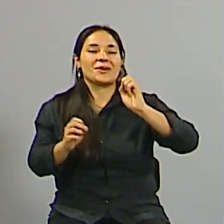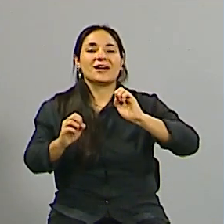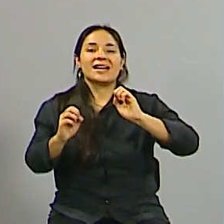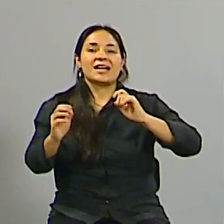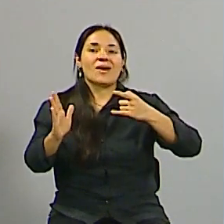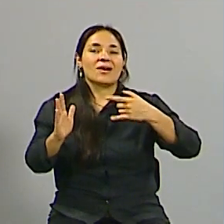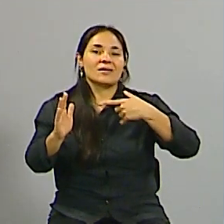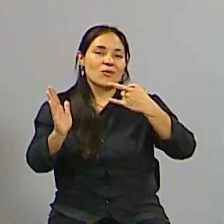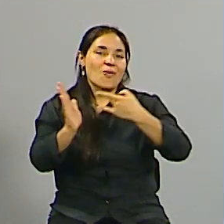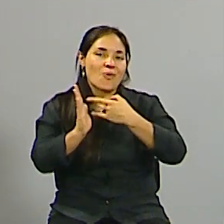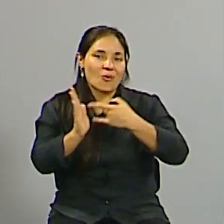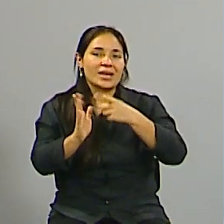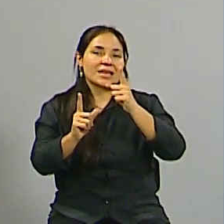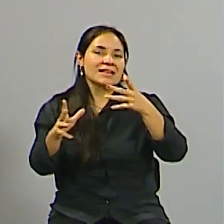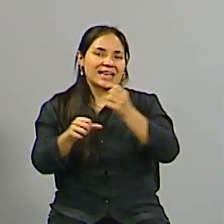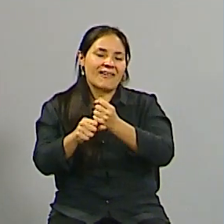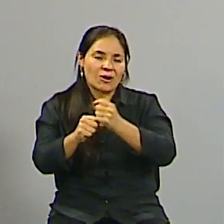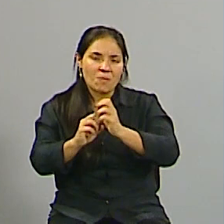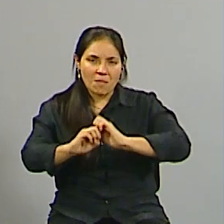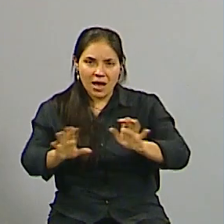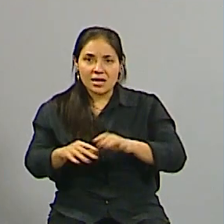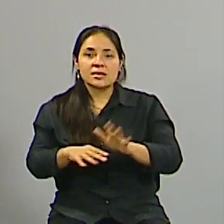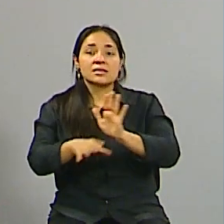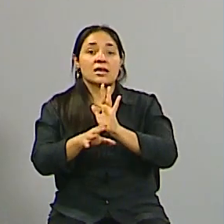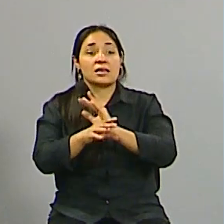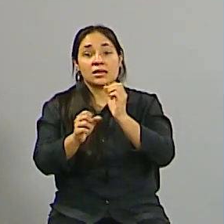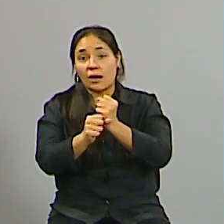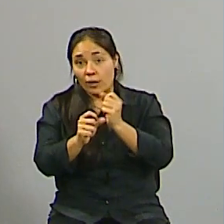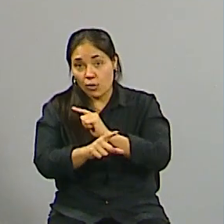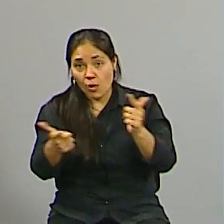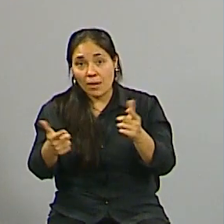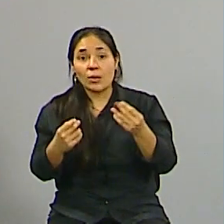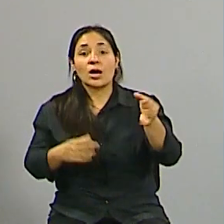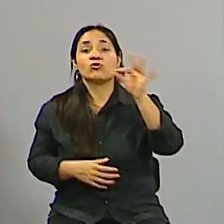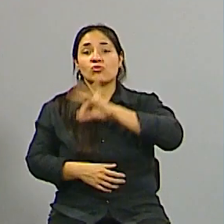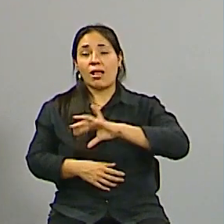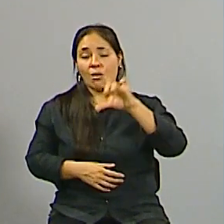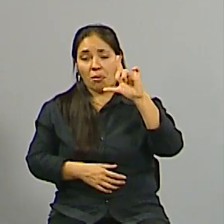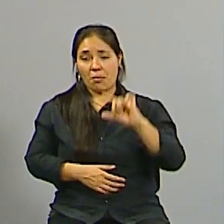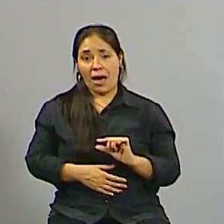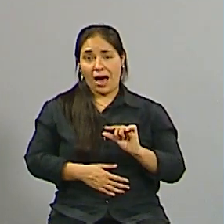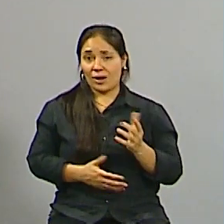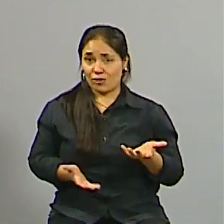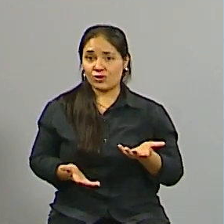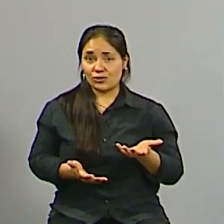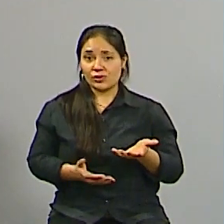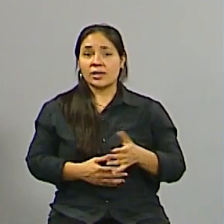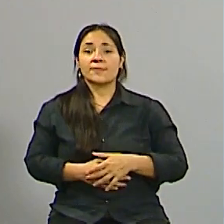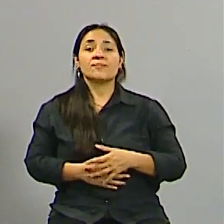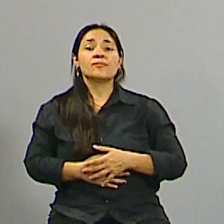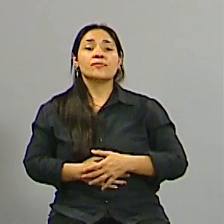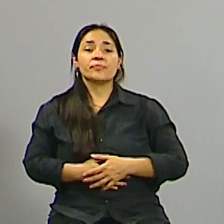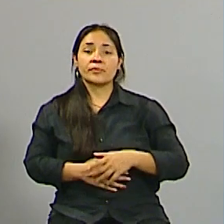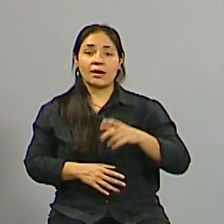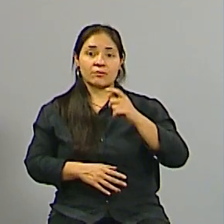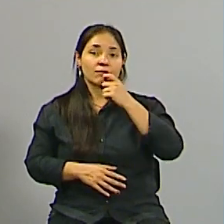de precarización laboral también. Es como si fueran casi desocupados, porque los sueldos o los ingresos son muy bajos, están fuera de cualquier tipo, en algunos